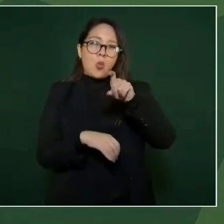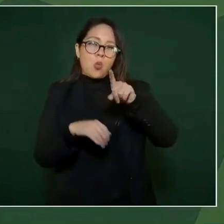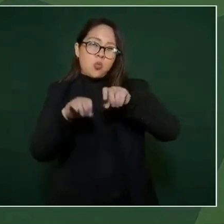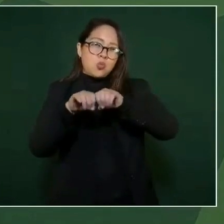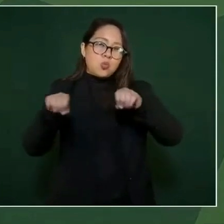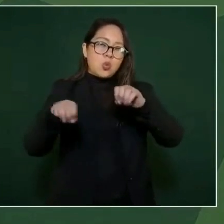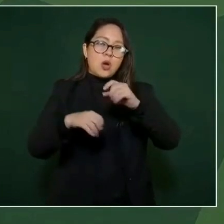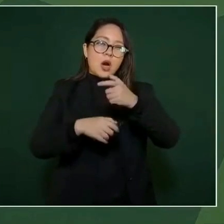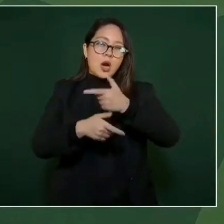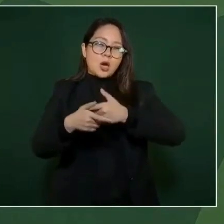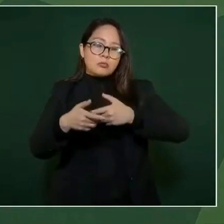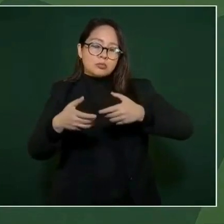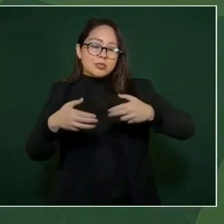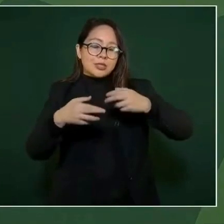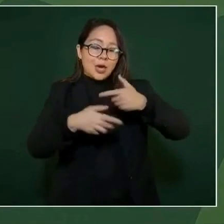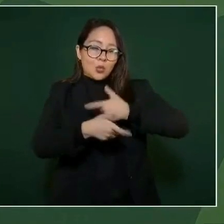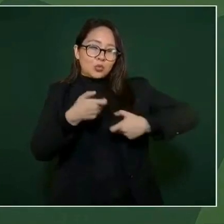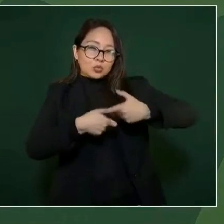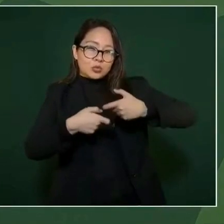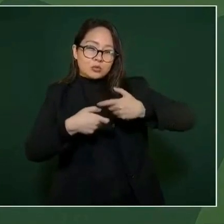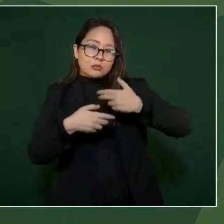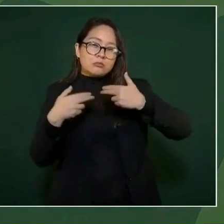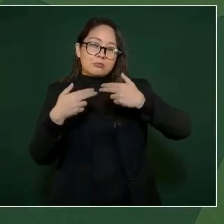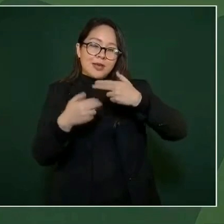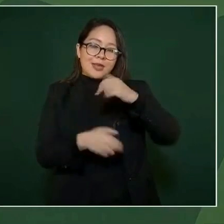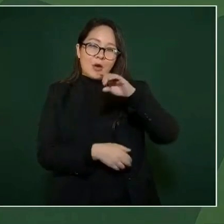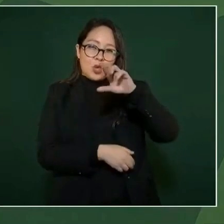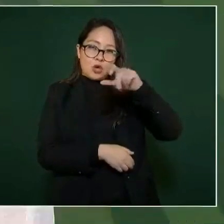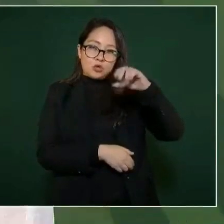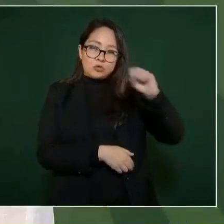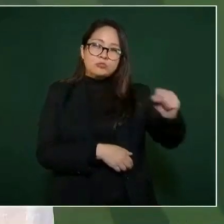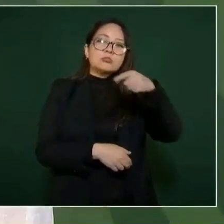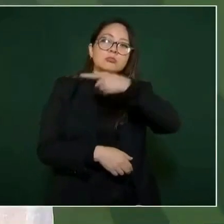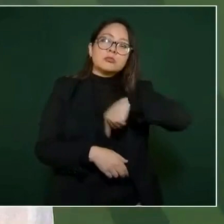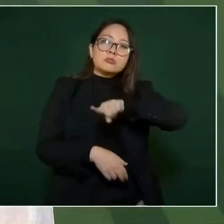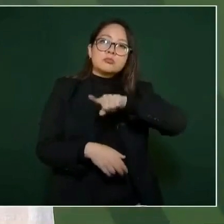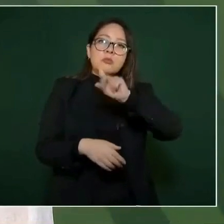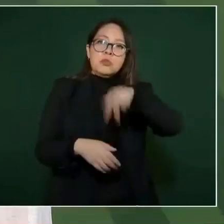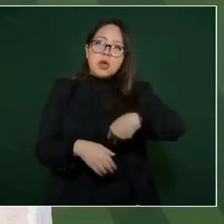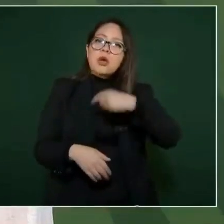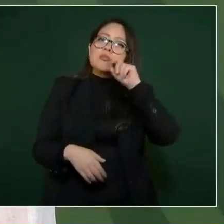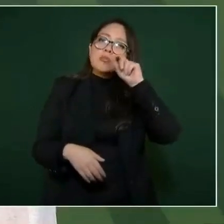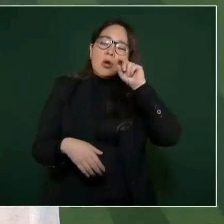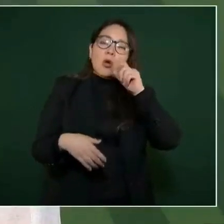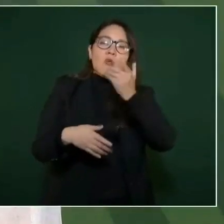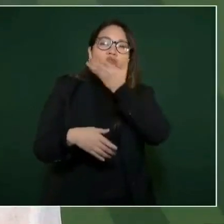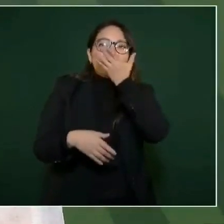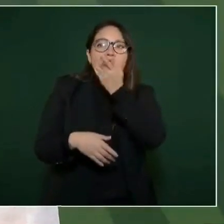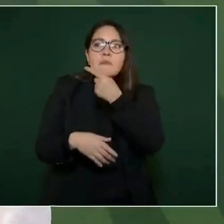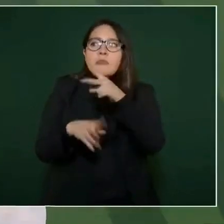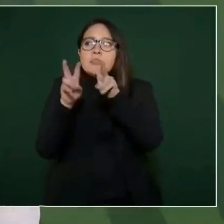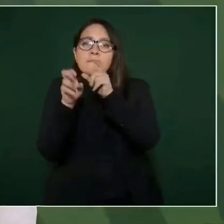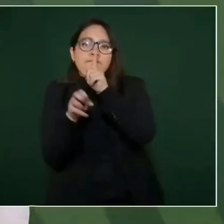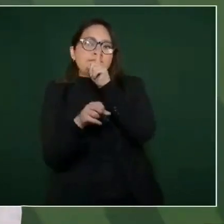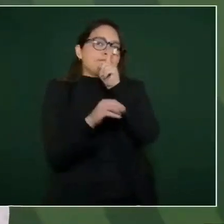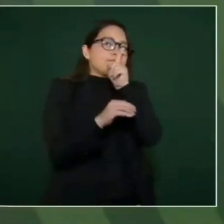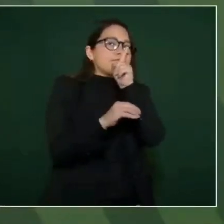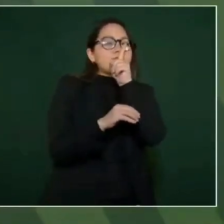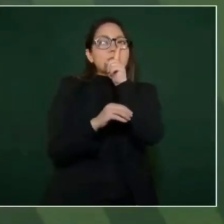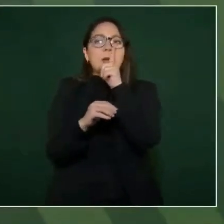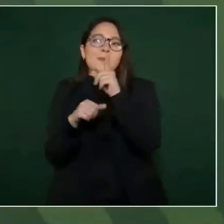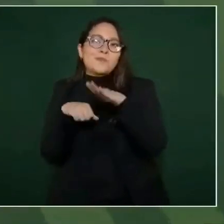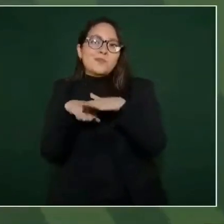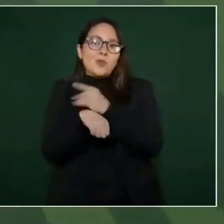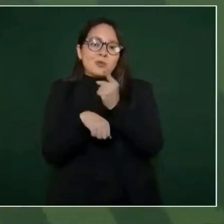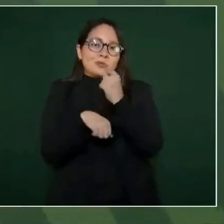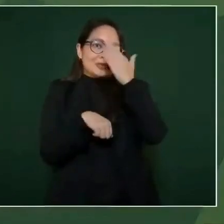y la costumbre era de que no se hablaba del tema porque existía lo